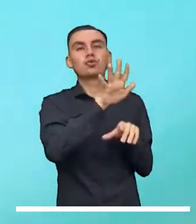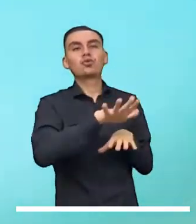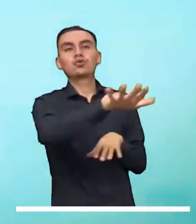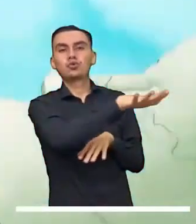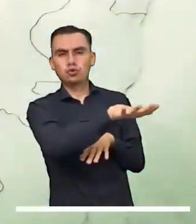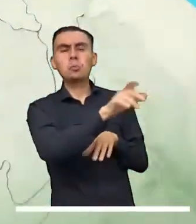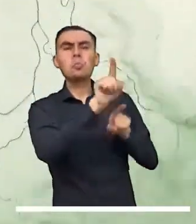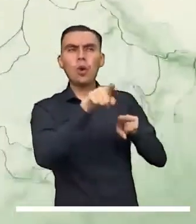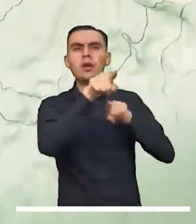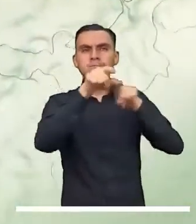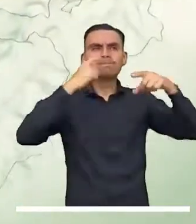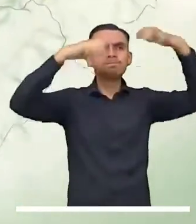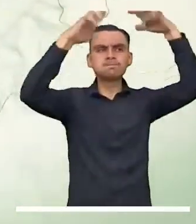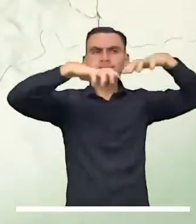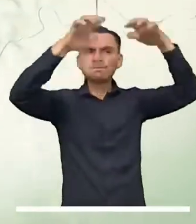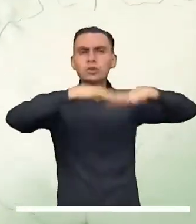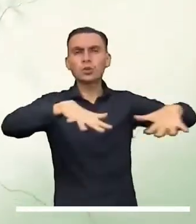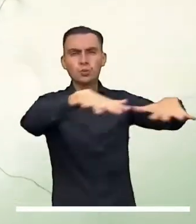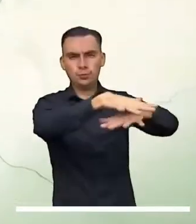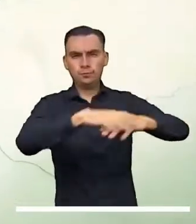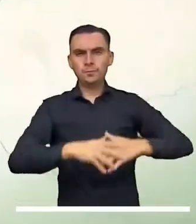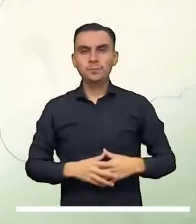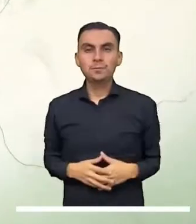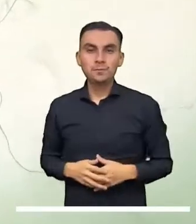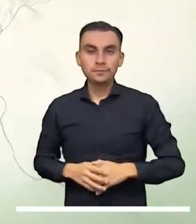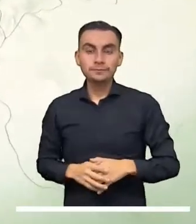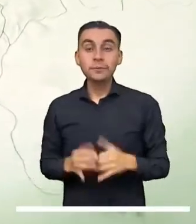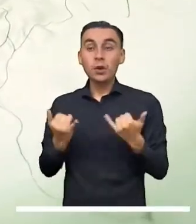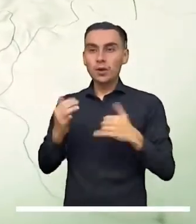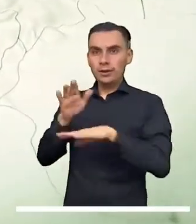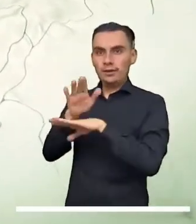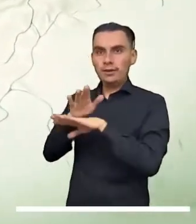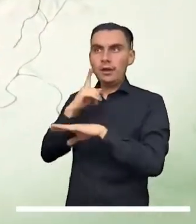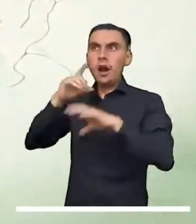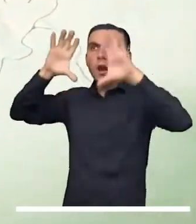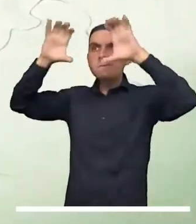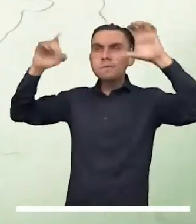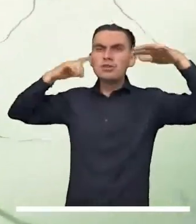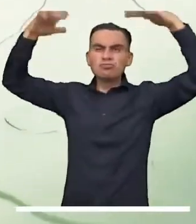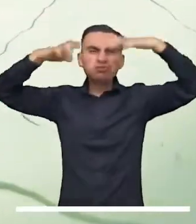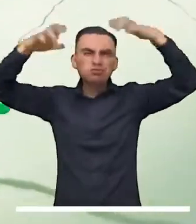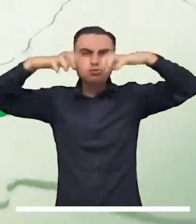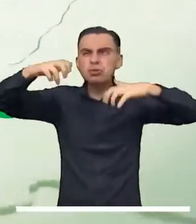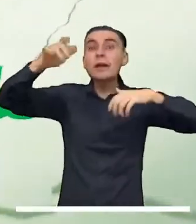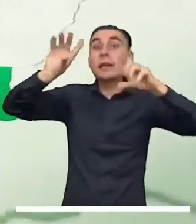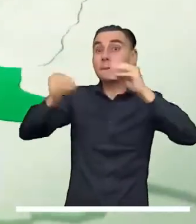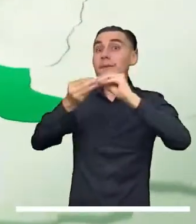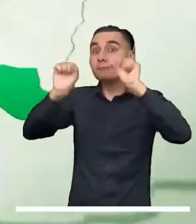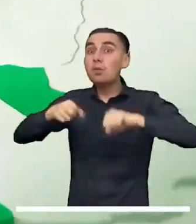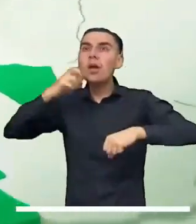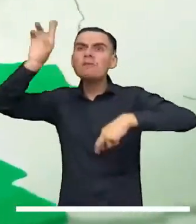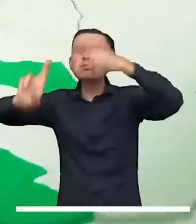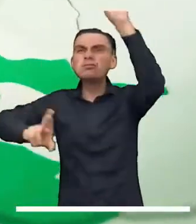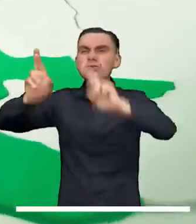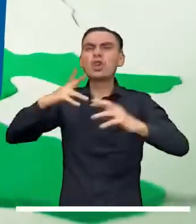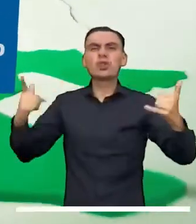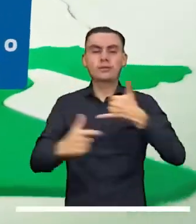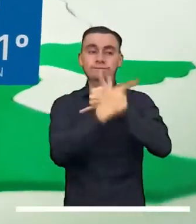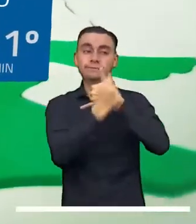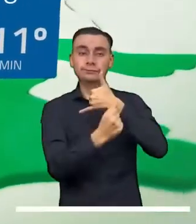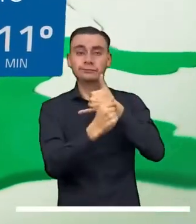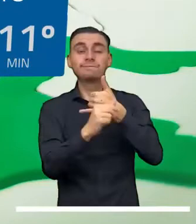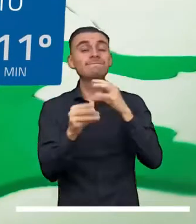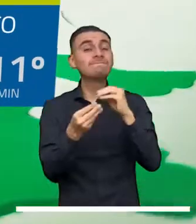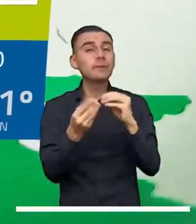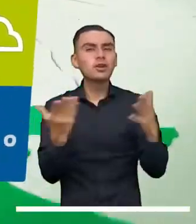parcial. Visitemos ahora el Pacífico, donde se prevé un cielo encapotado con lluvias en Chocó y el occidente de Valle del Cauca